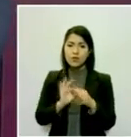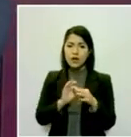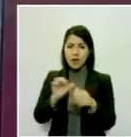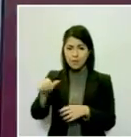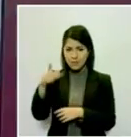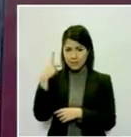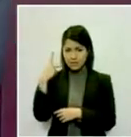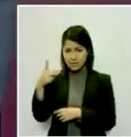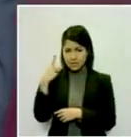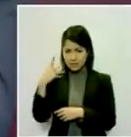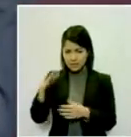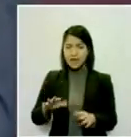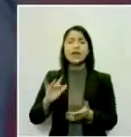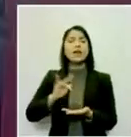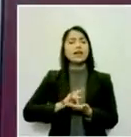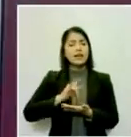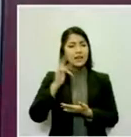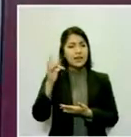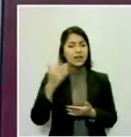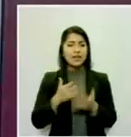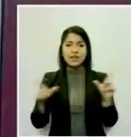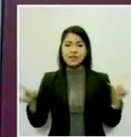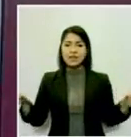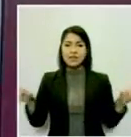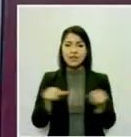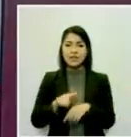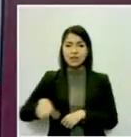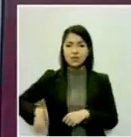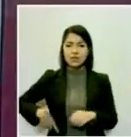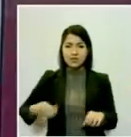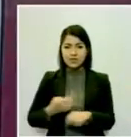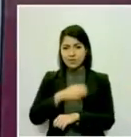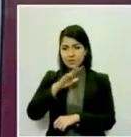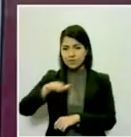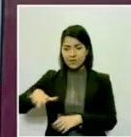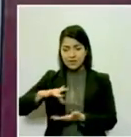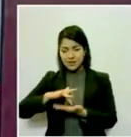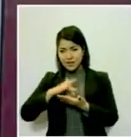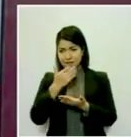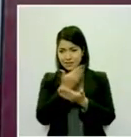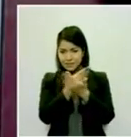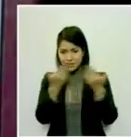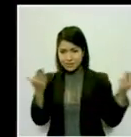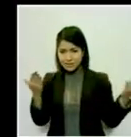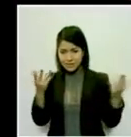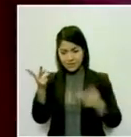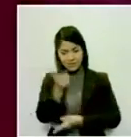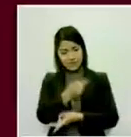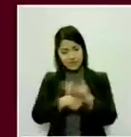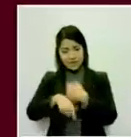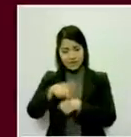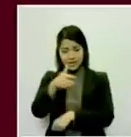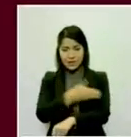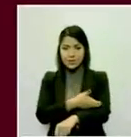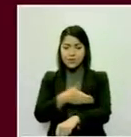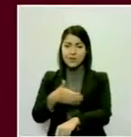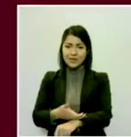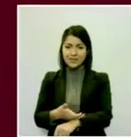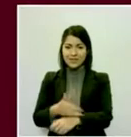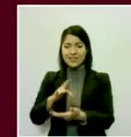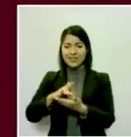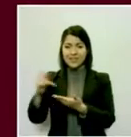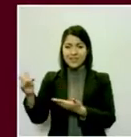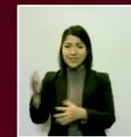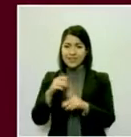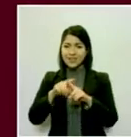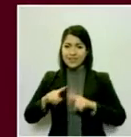Apatzingán. Gracias. Es todo. El gobierno del estado de Michoacán les agradece el favor de su compañía. Gracias